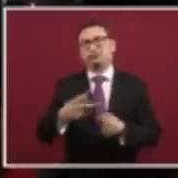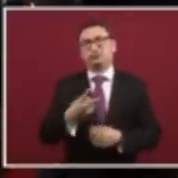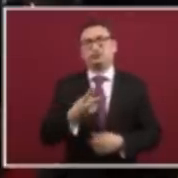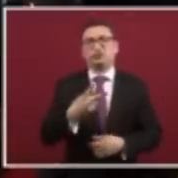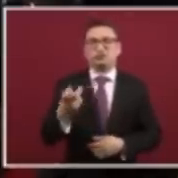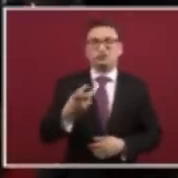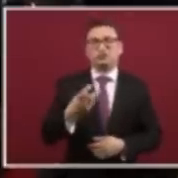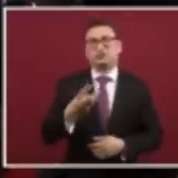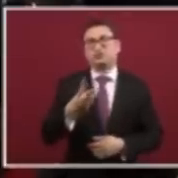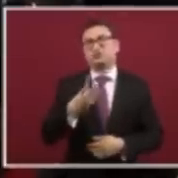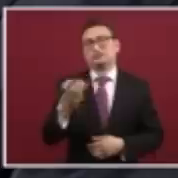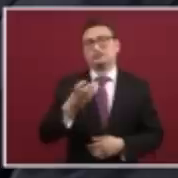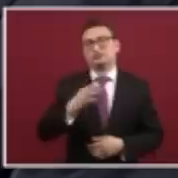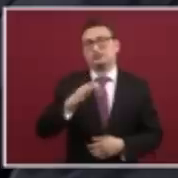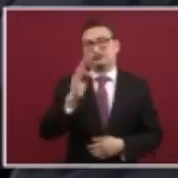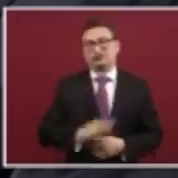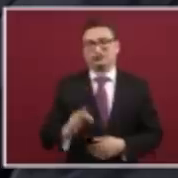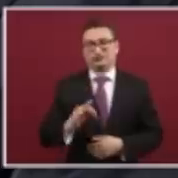200-300%.